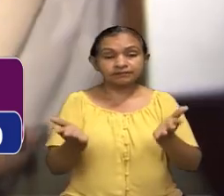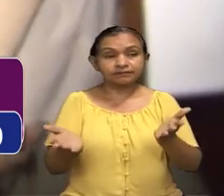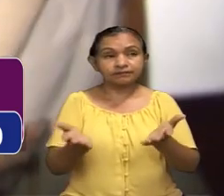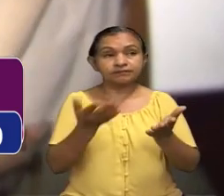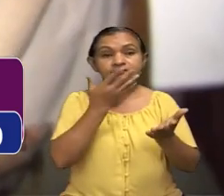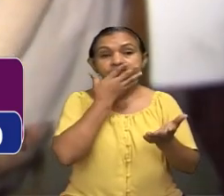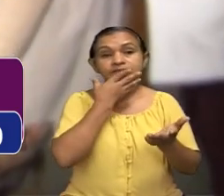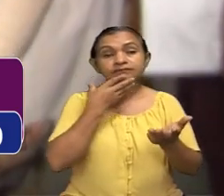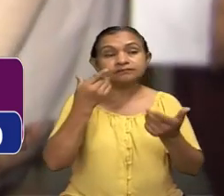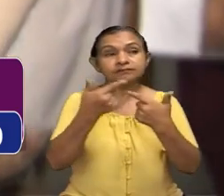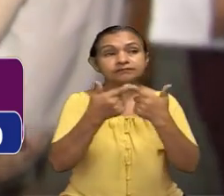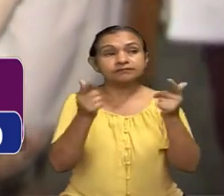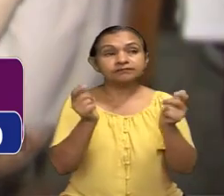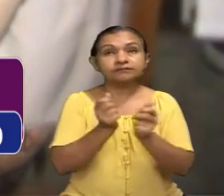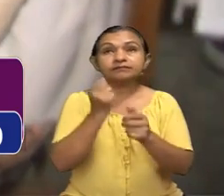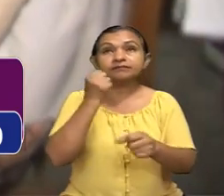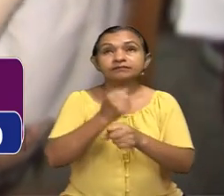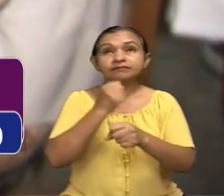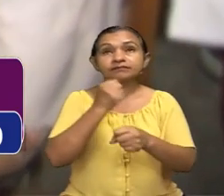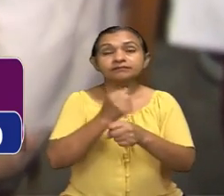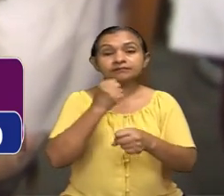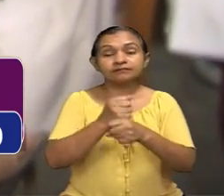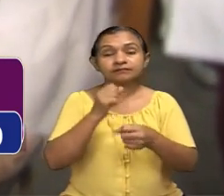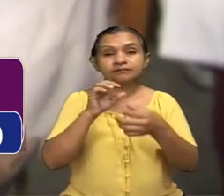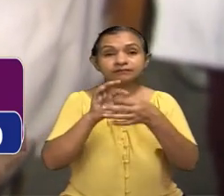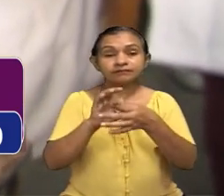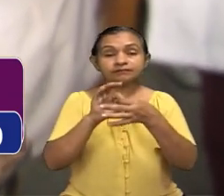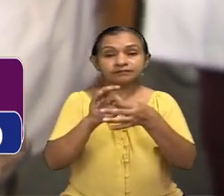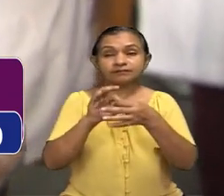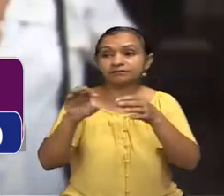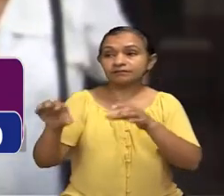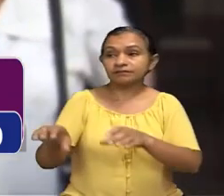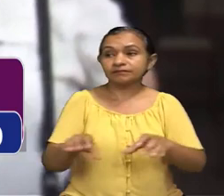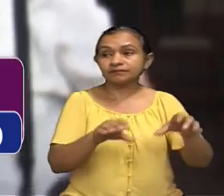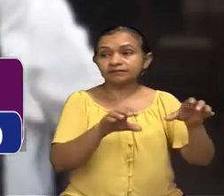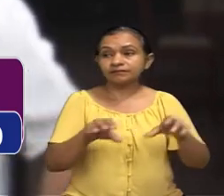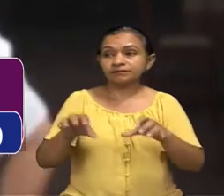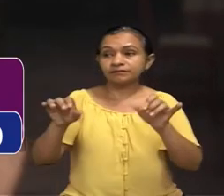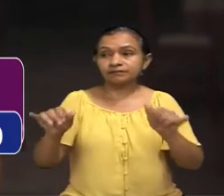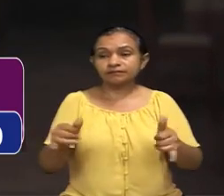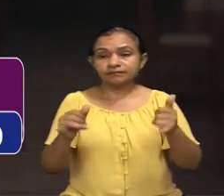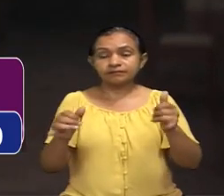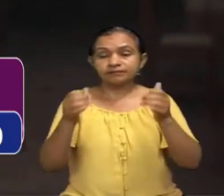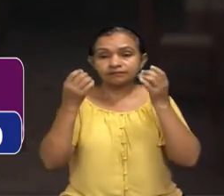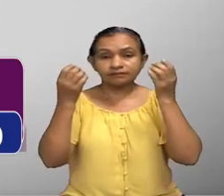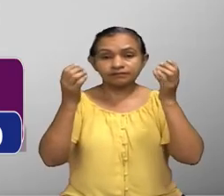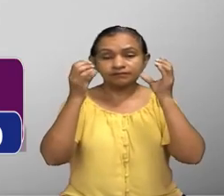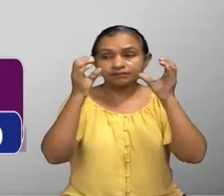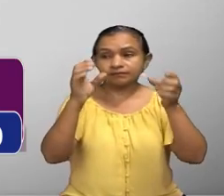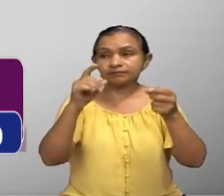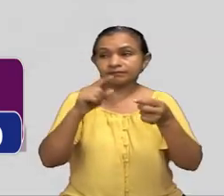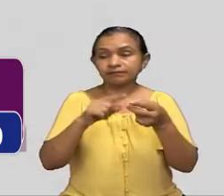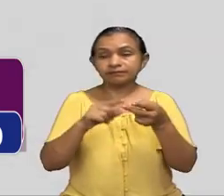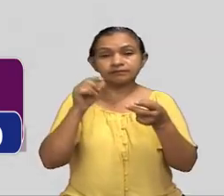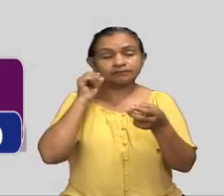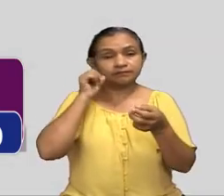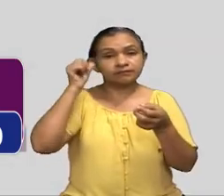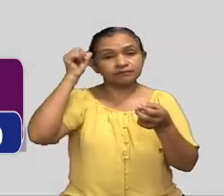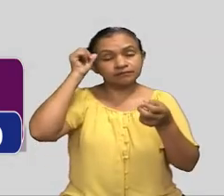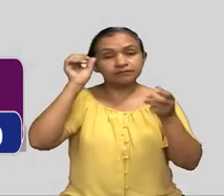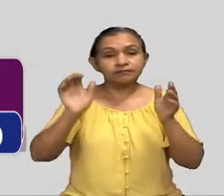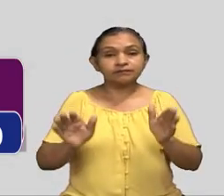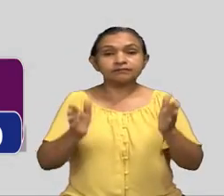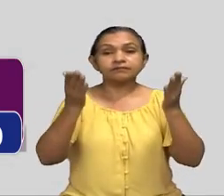solidaria trabajamos muy de la mano en actividades recreativas, culturales, para los adultos